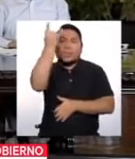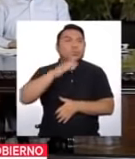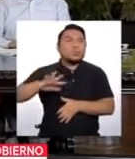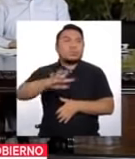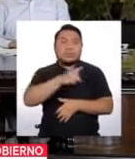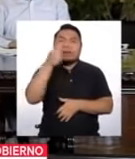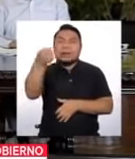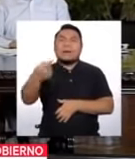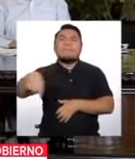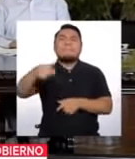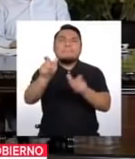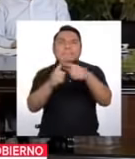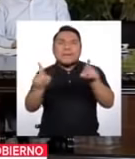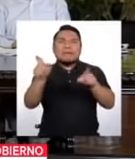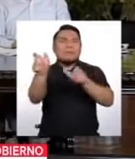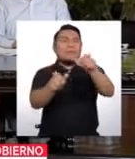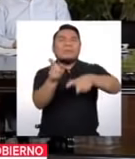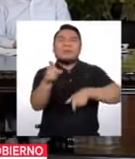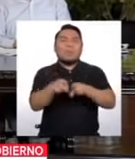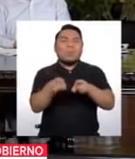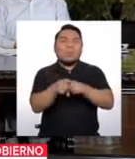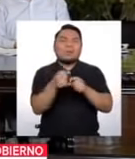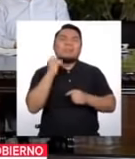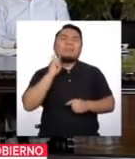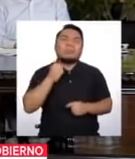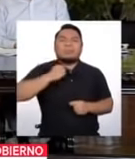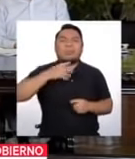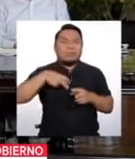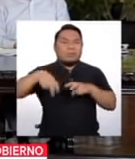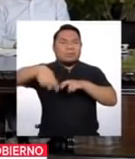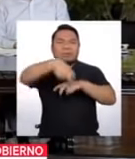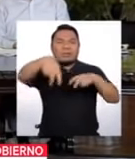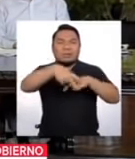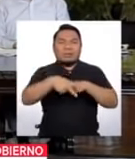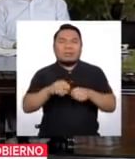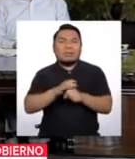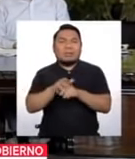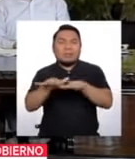sanitaria y que esta situación de contagios podría empeorar